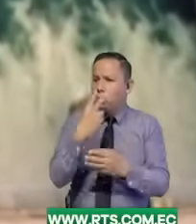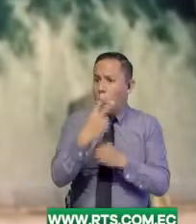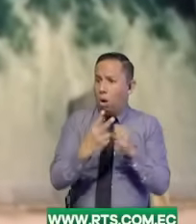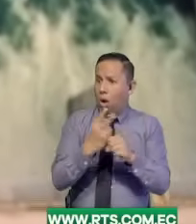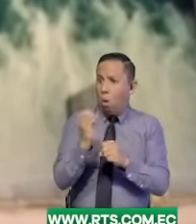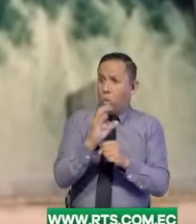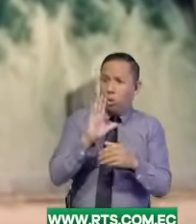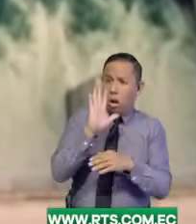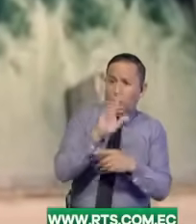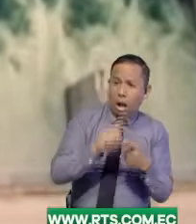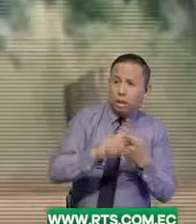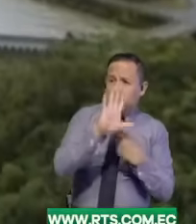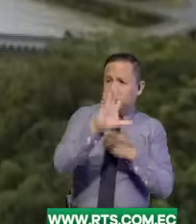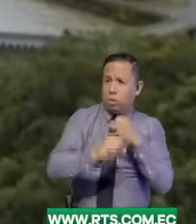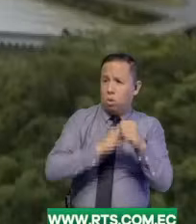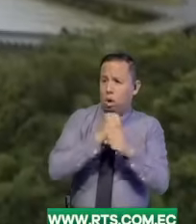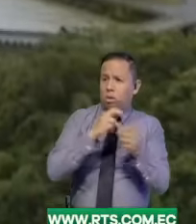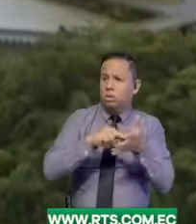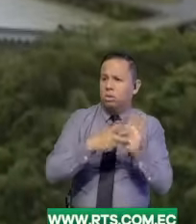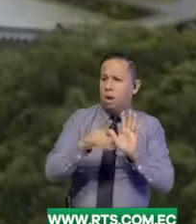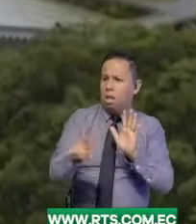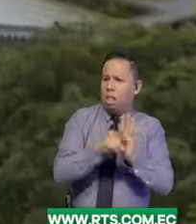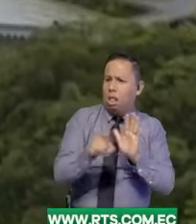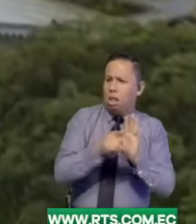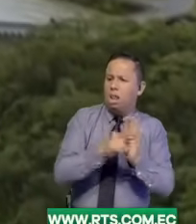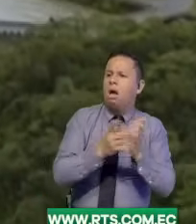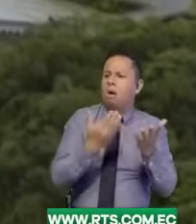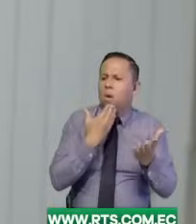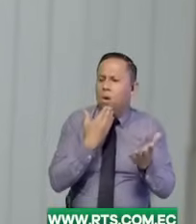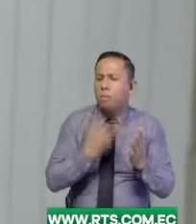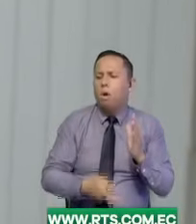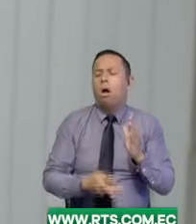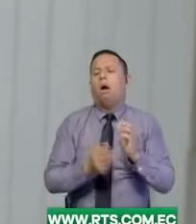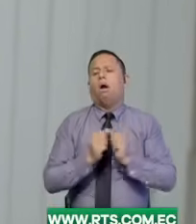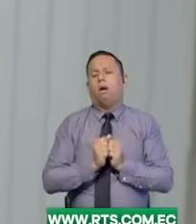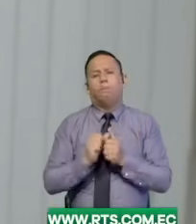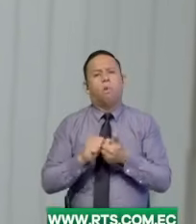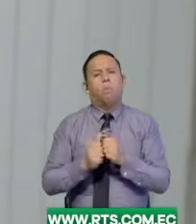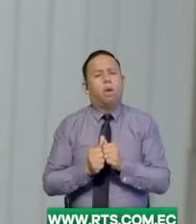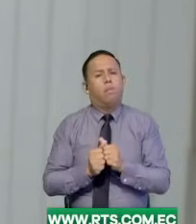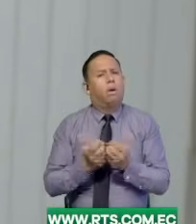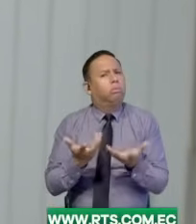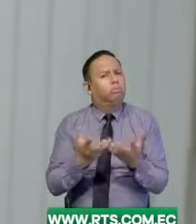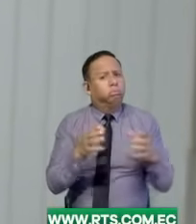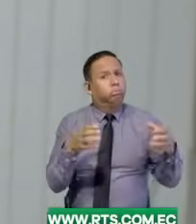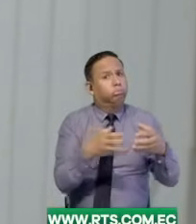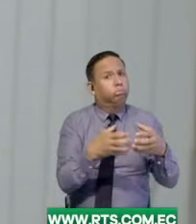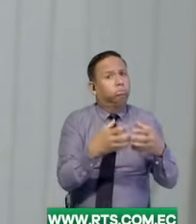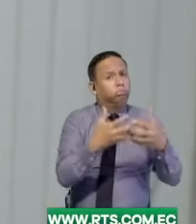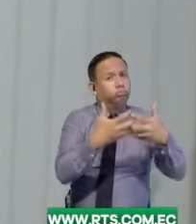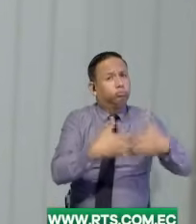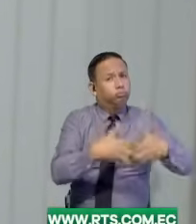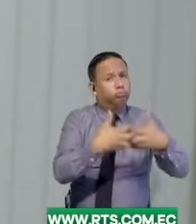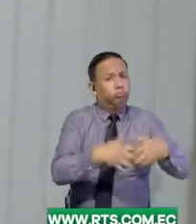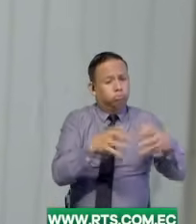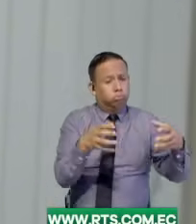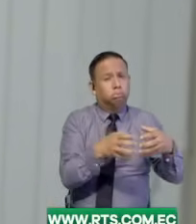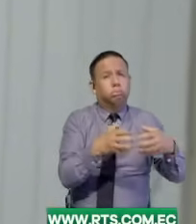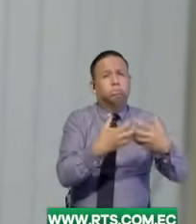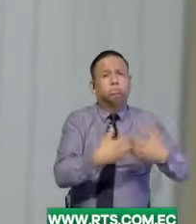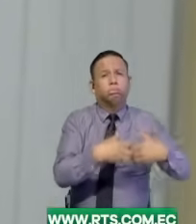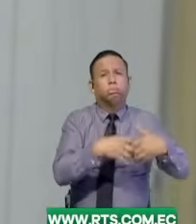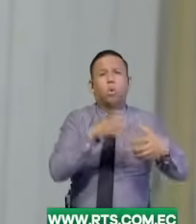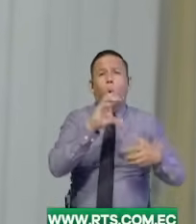afectar a las fuentes de captación de este proyecto hidroeléctrico. No podemos dejar que Coca-Cola quede